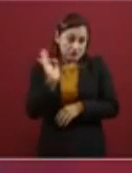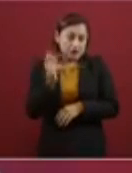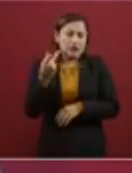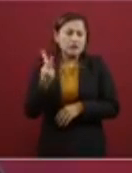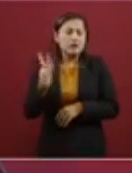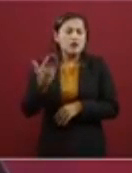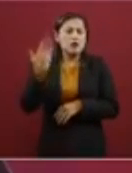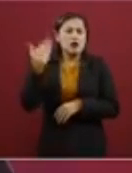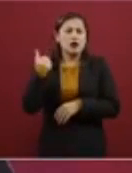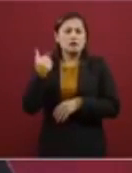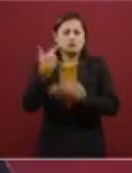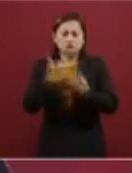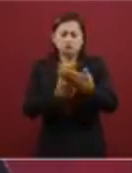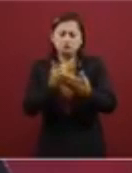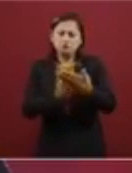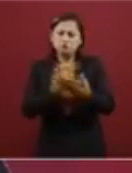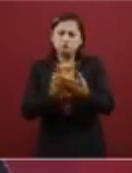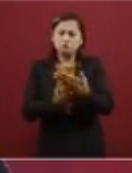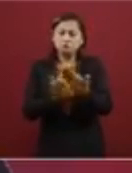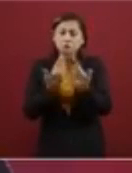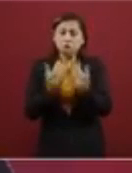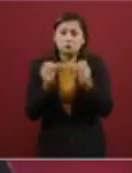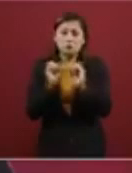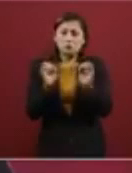una estadística